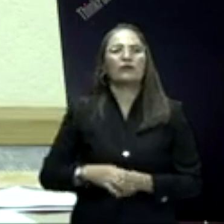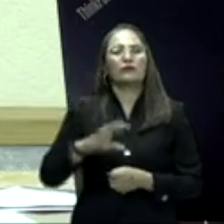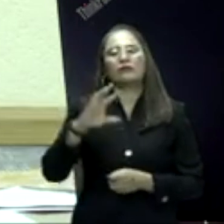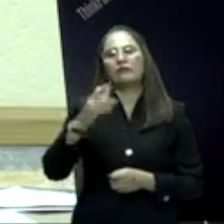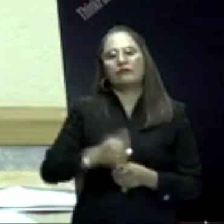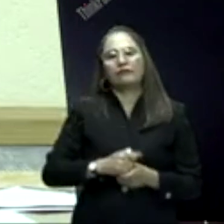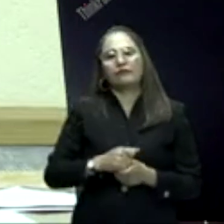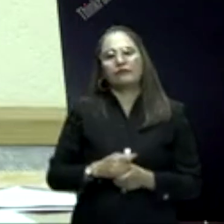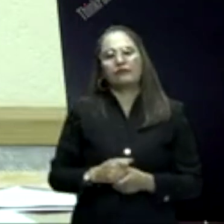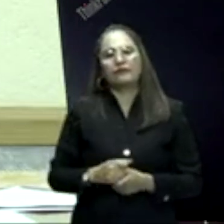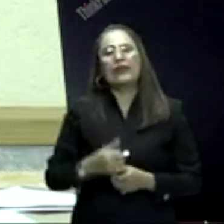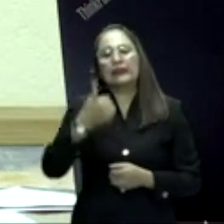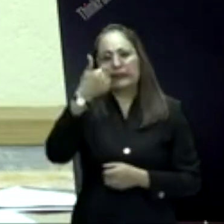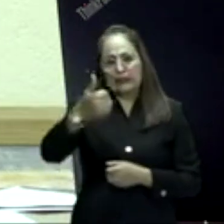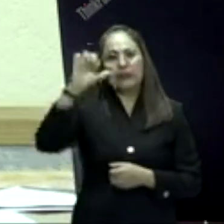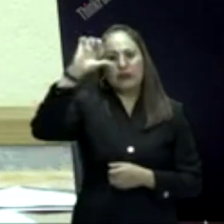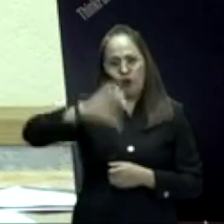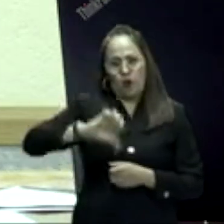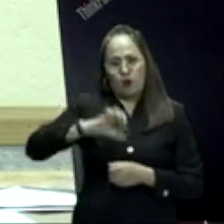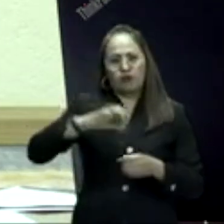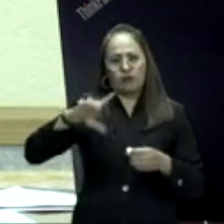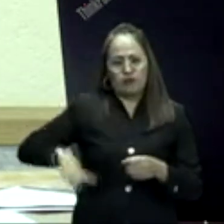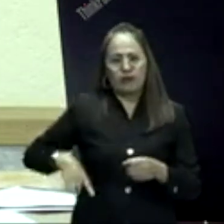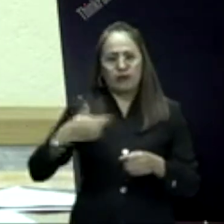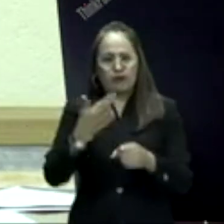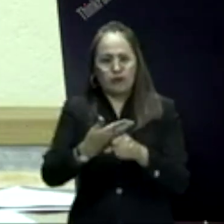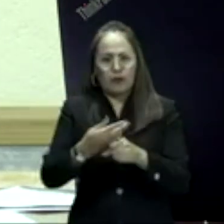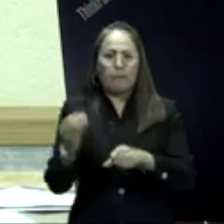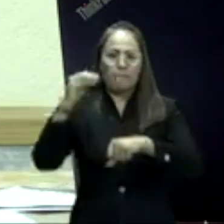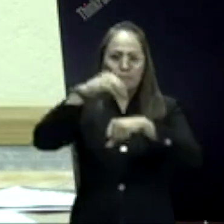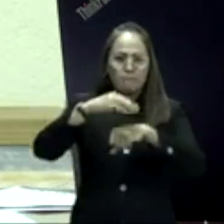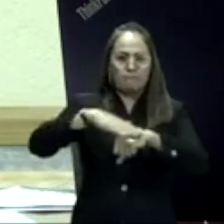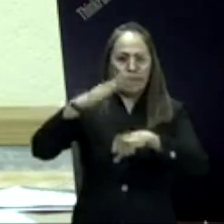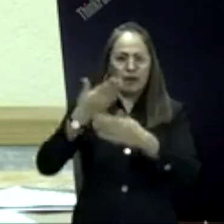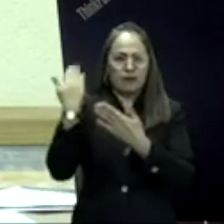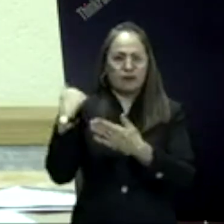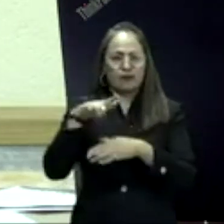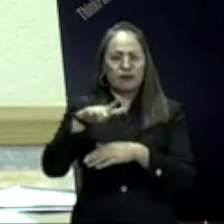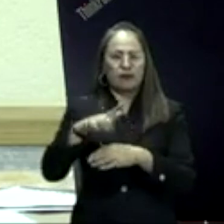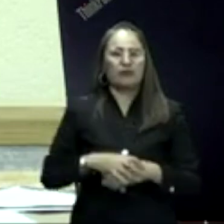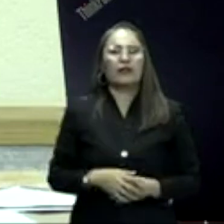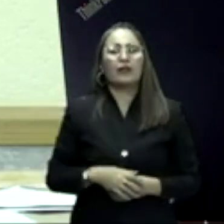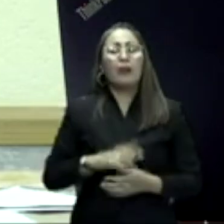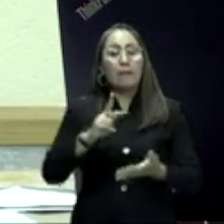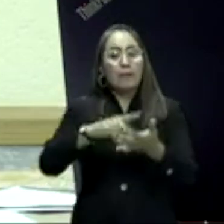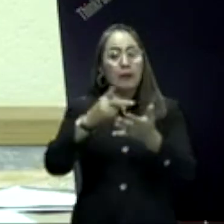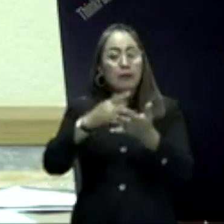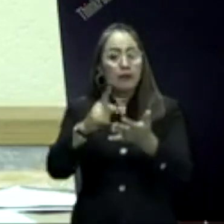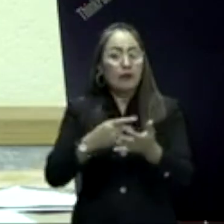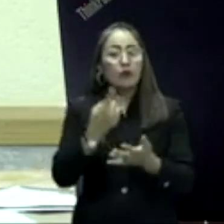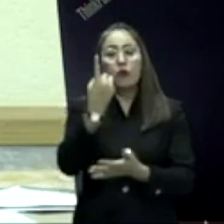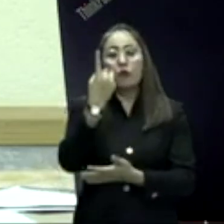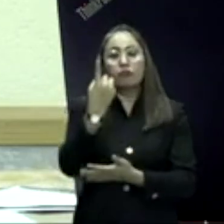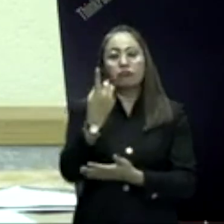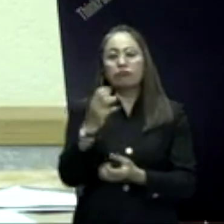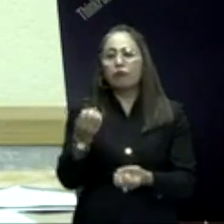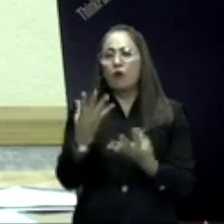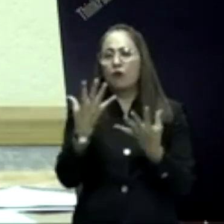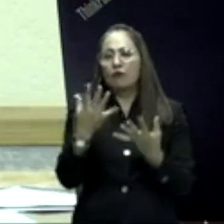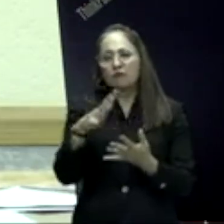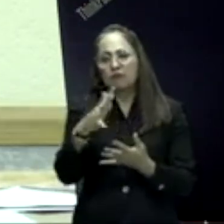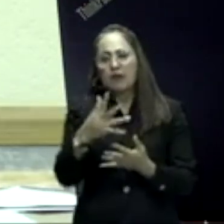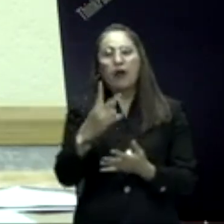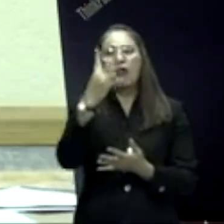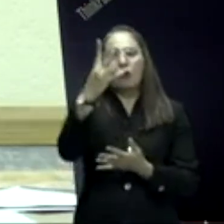gubernatura, incluidas las 6 de hoy, las elecciones locales y municipales que han permitido renovar en más de una ocasión todos y cada uno de los